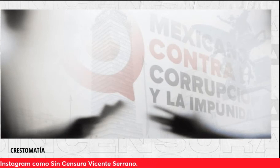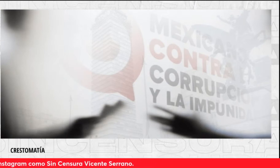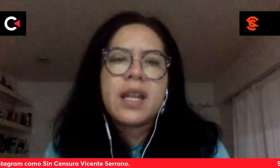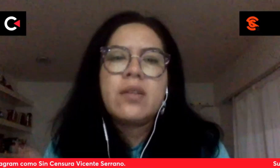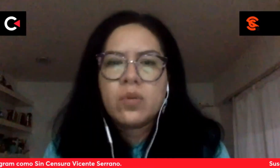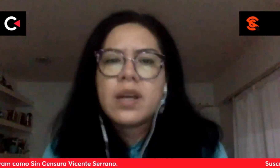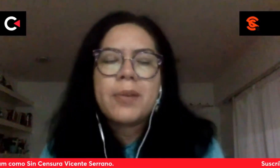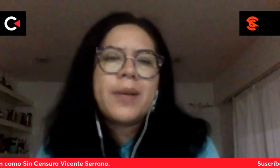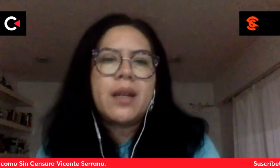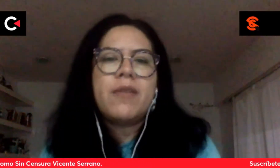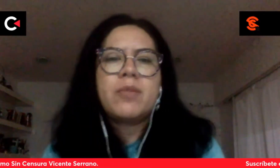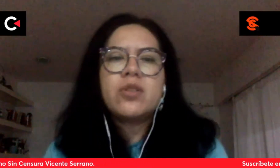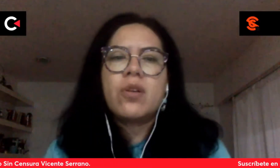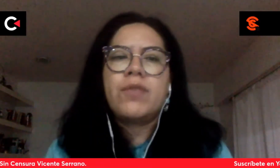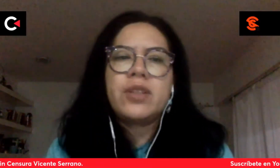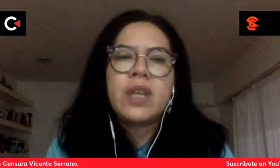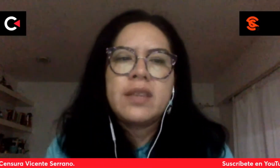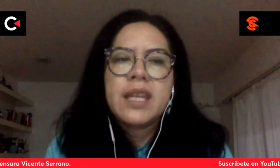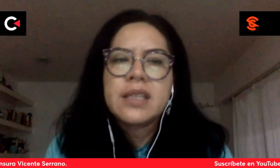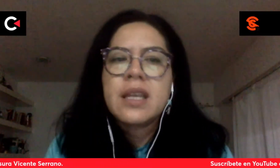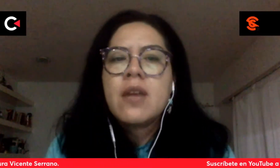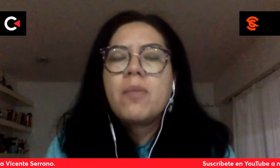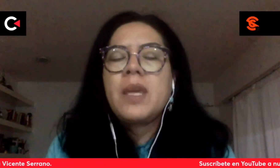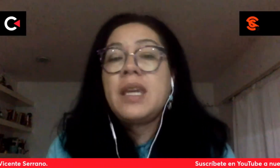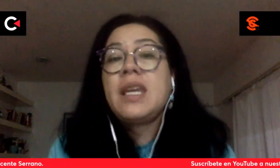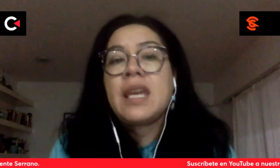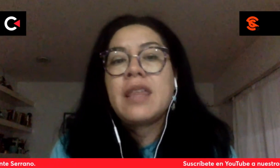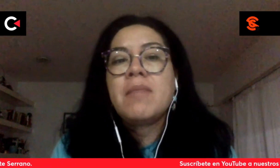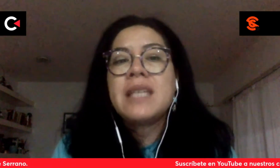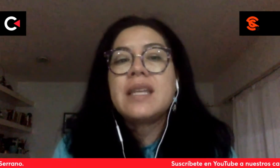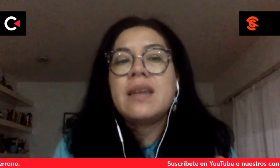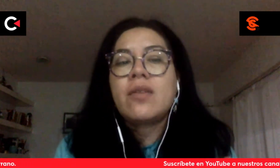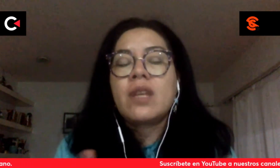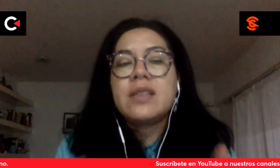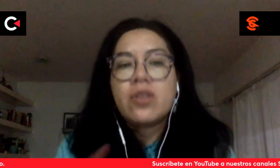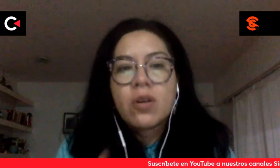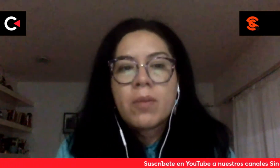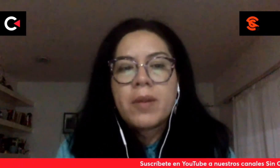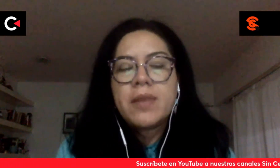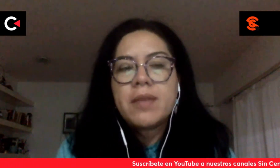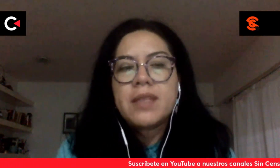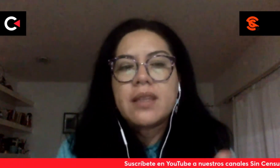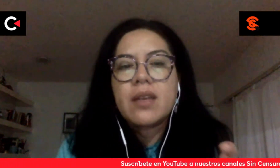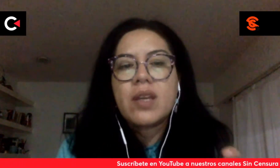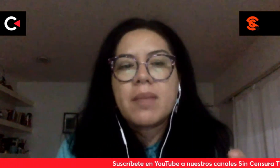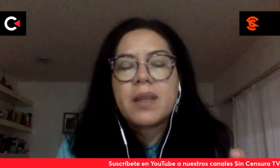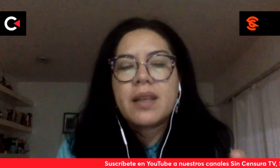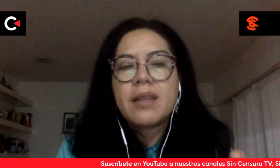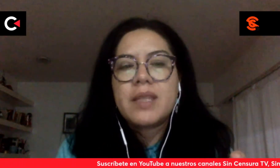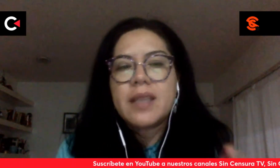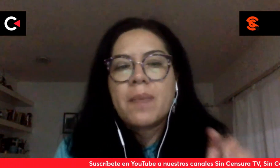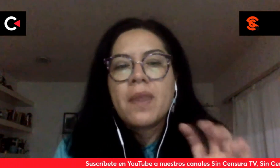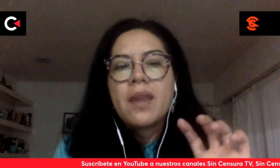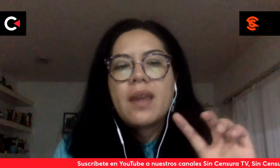¿no? Que al final nunca prueban el famoso conflicto de interés. Y además, con este otro componente, Vicente, que no hay que